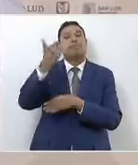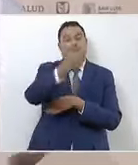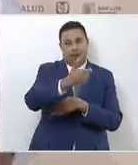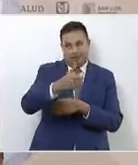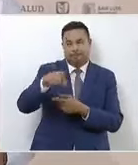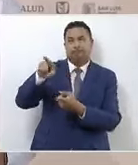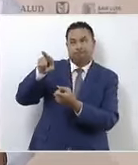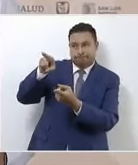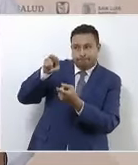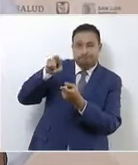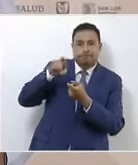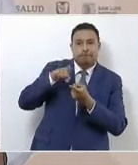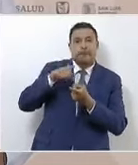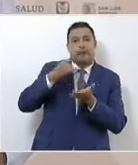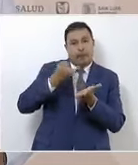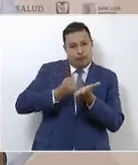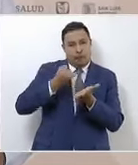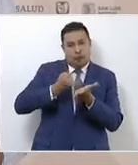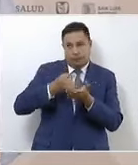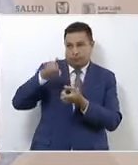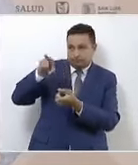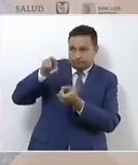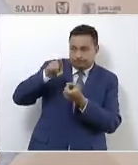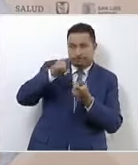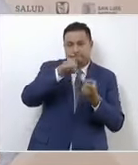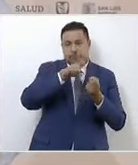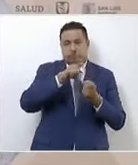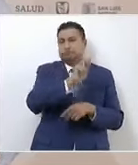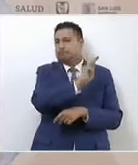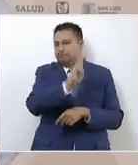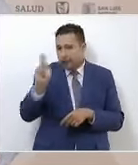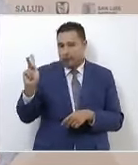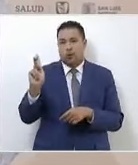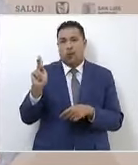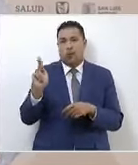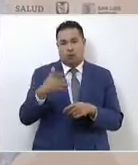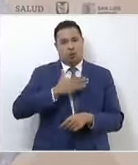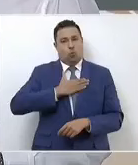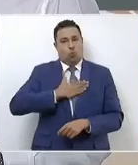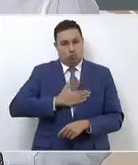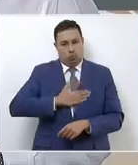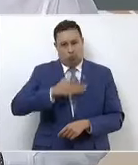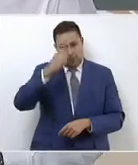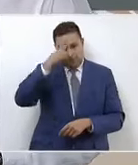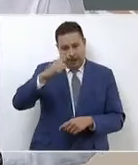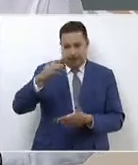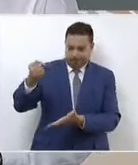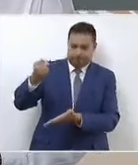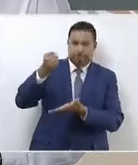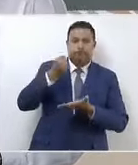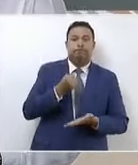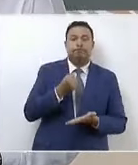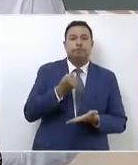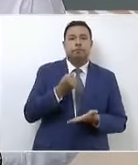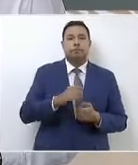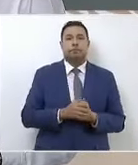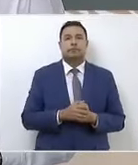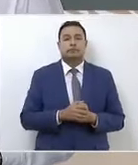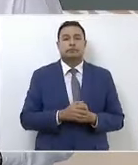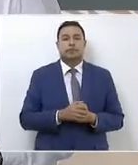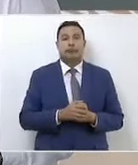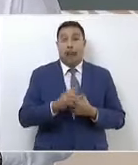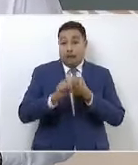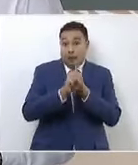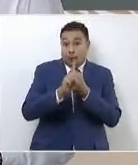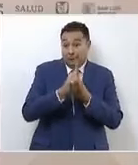ingresos suficientes para la hacienda pública y podemos financiar el desarrollo. Entonces, no es un asunto